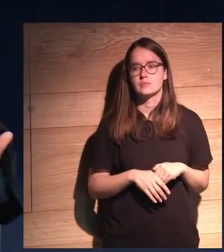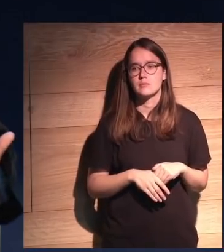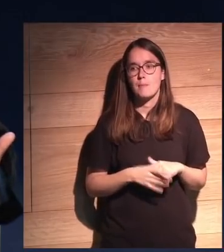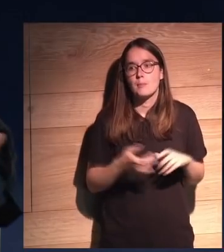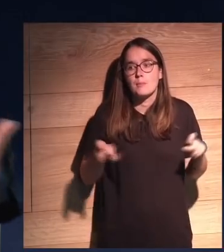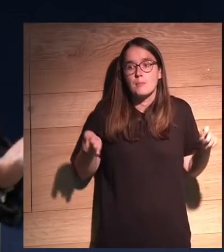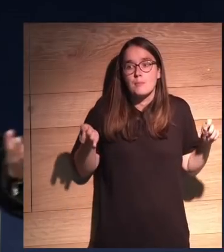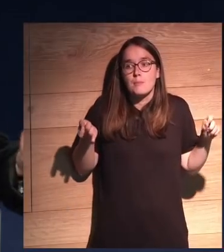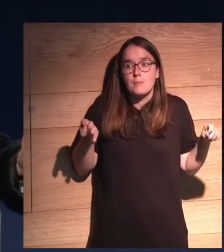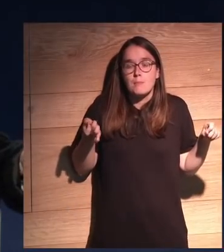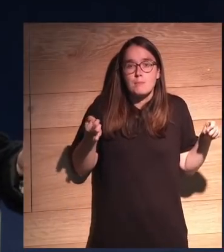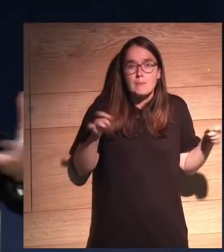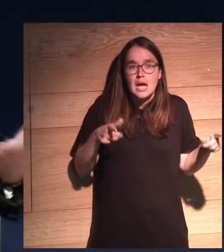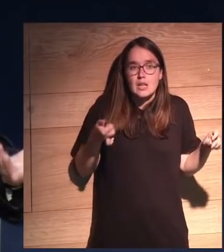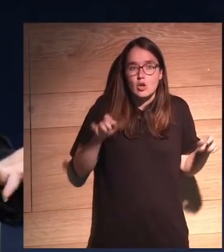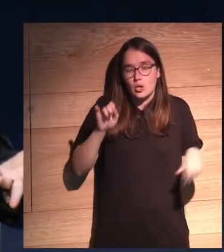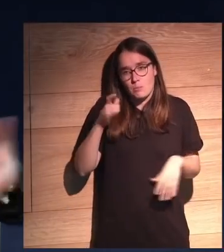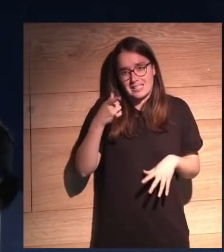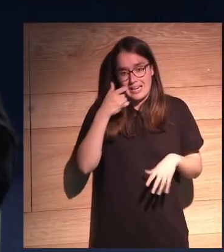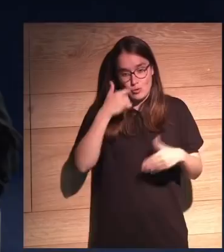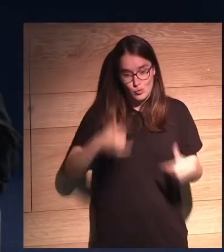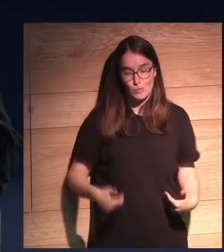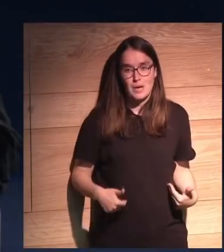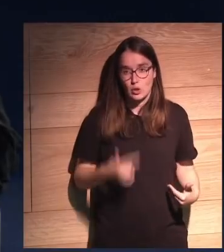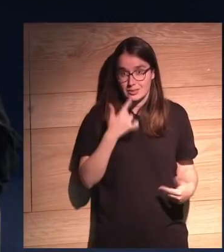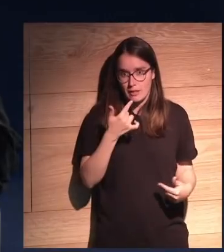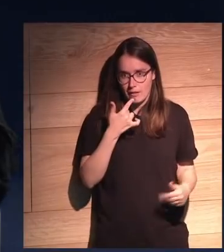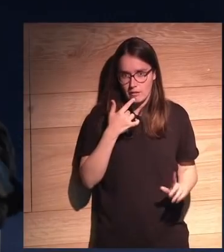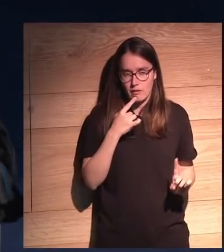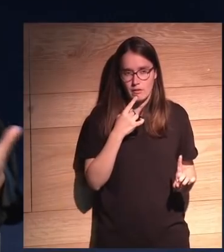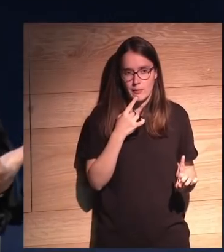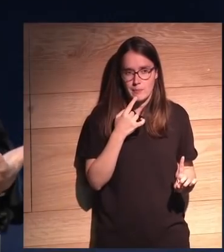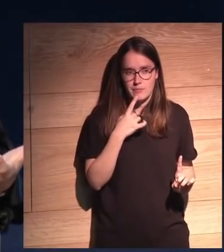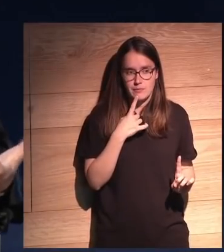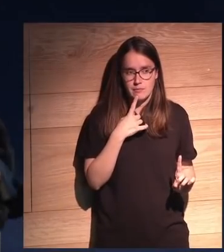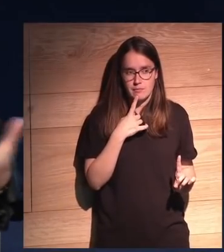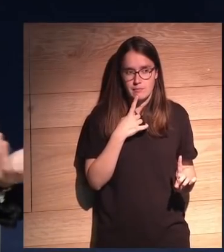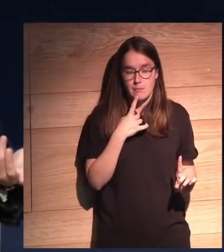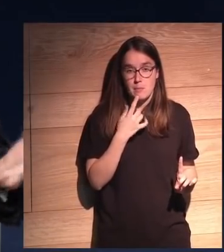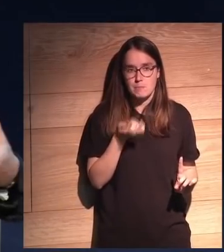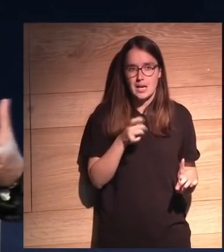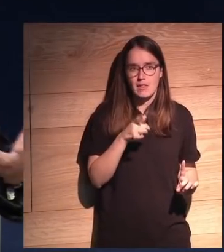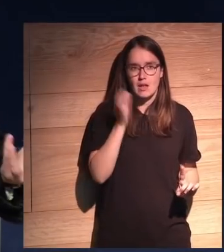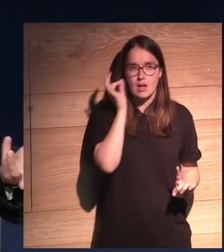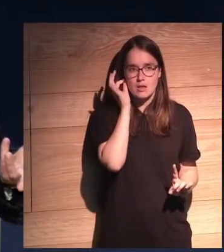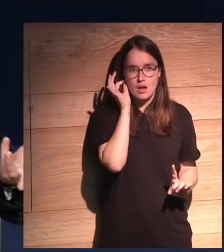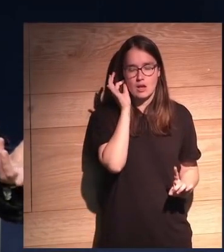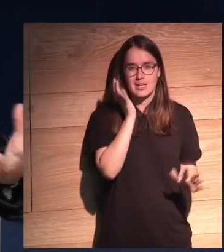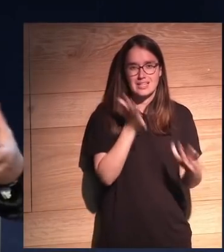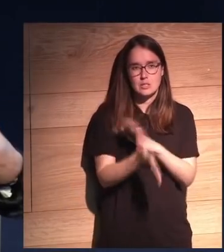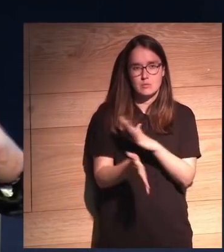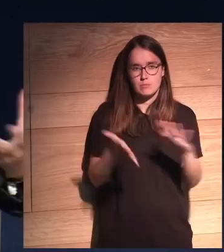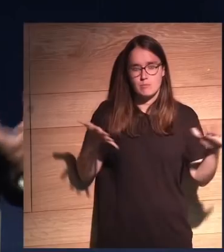Parece que son los más parecidos al ser humano, dicen, y parece que ella en algún momento